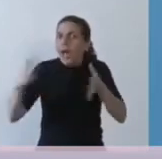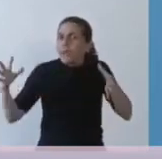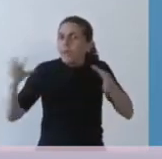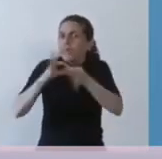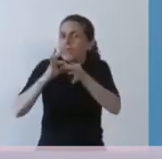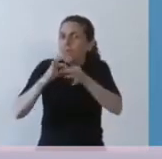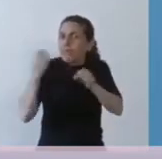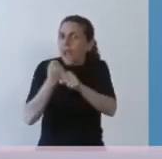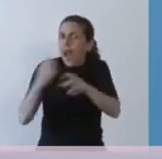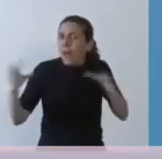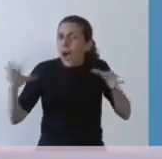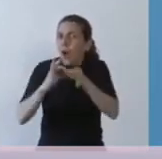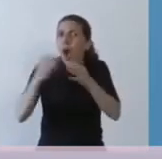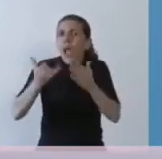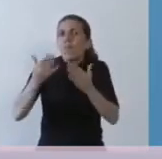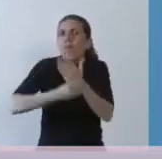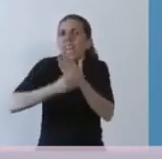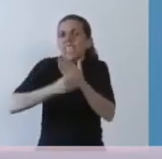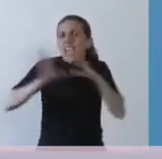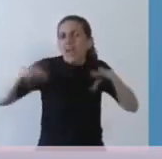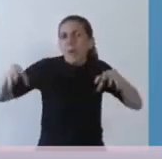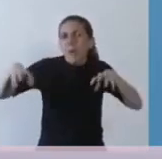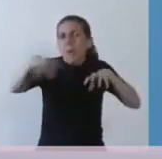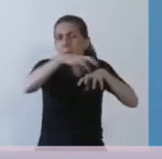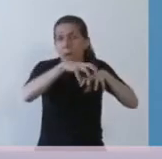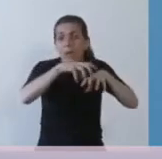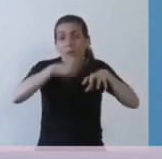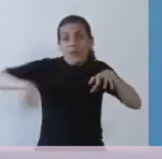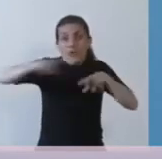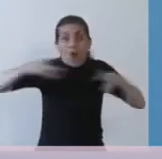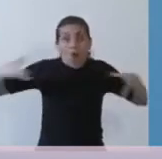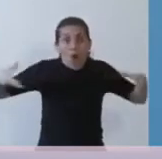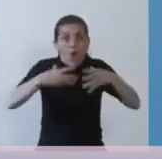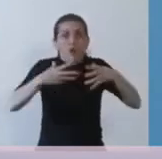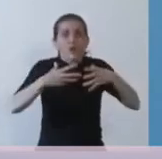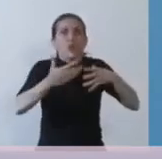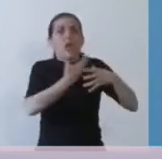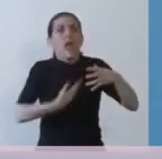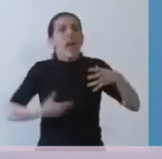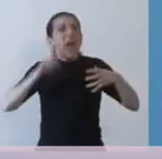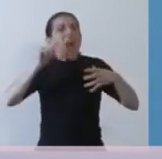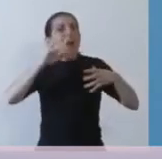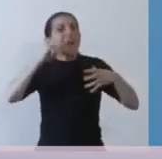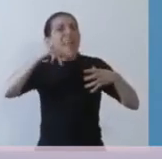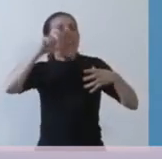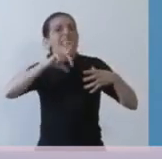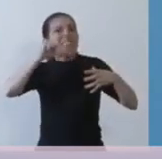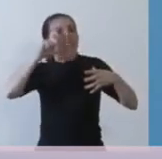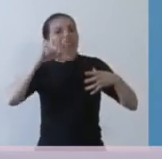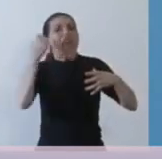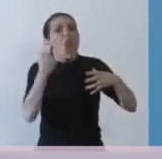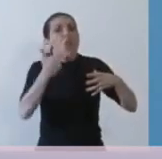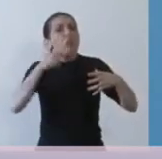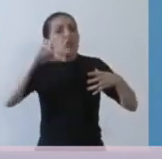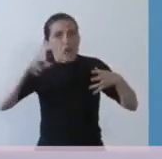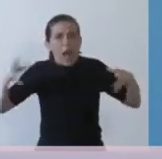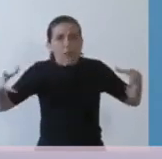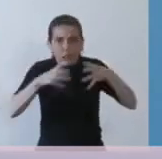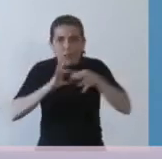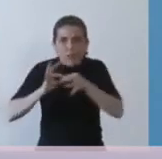con muchos ministerios que todos ellos forman parte del gabinete económico y social esto es parte de un